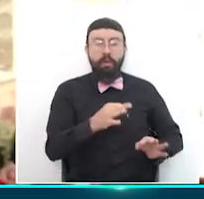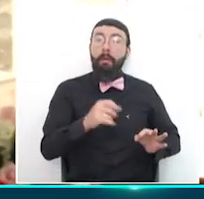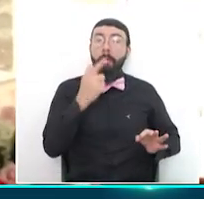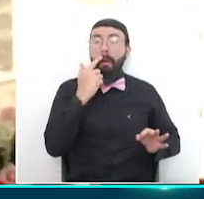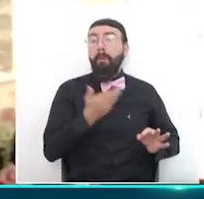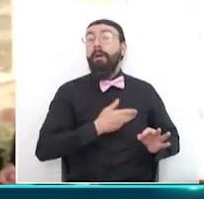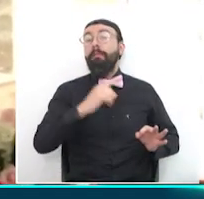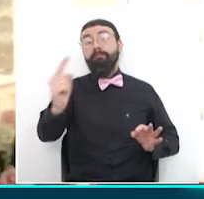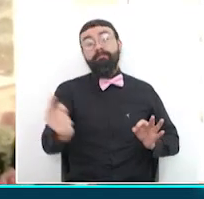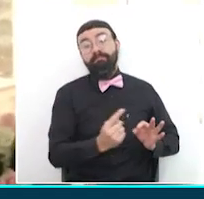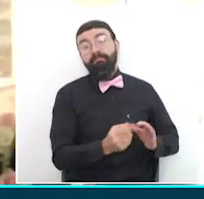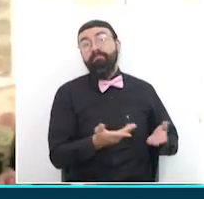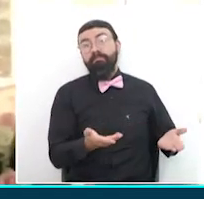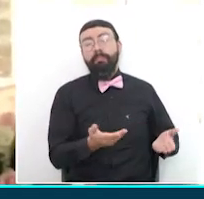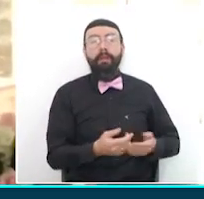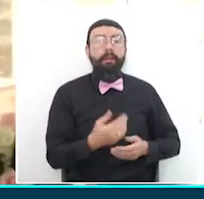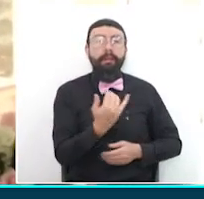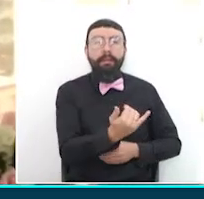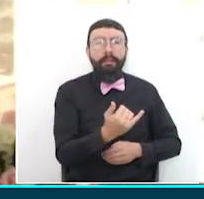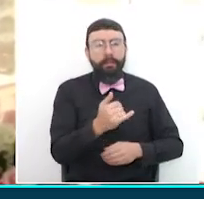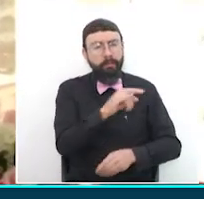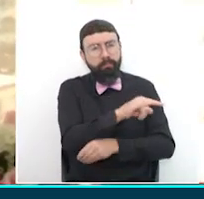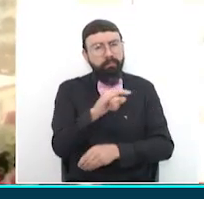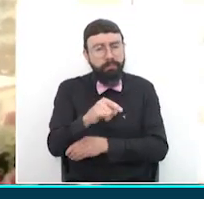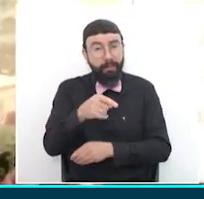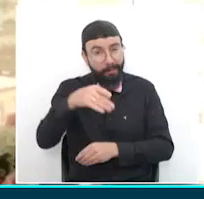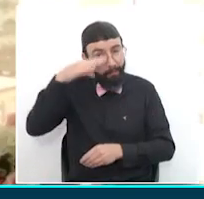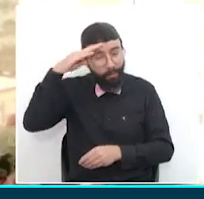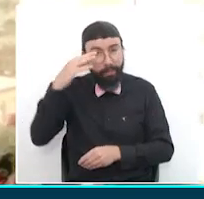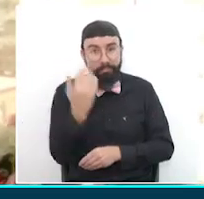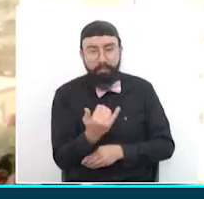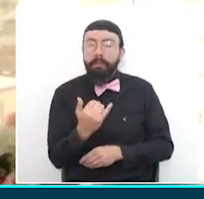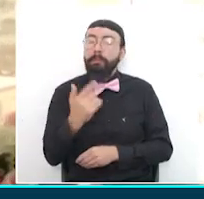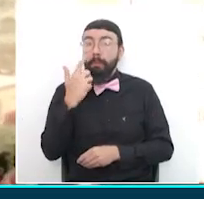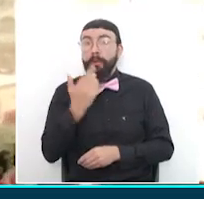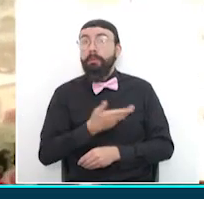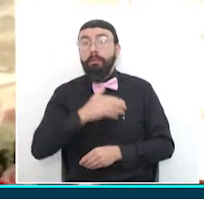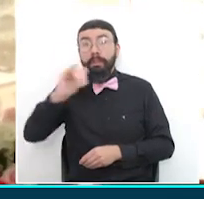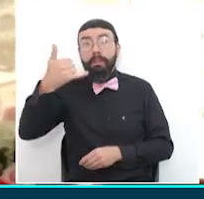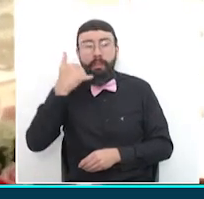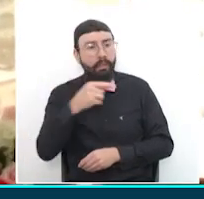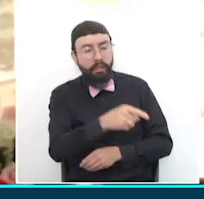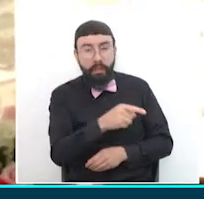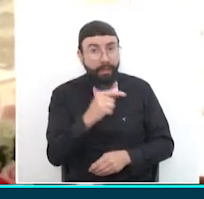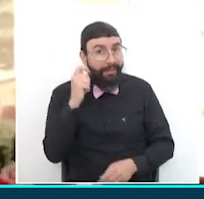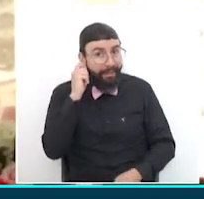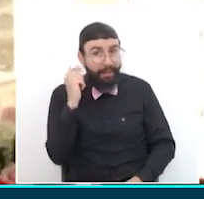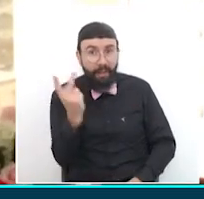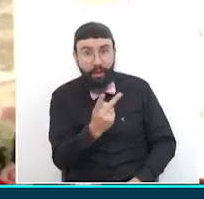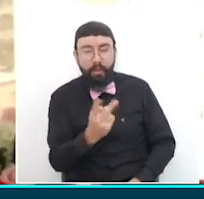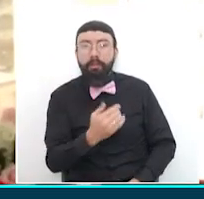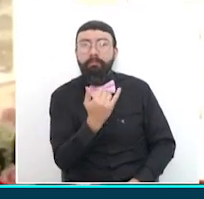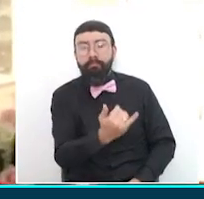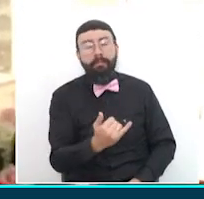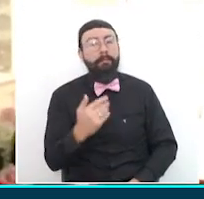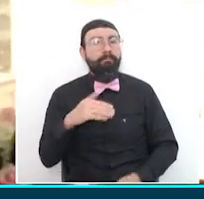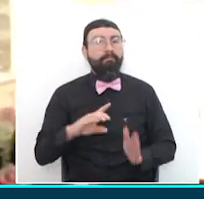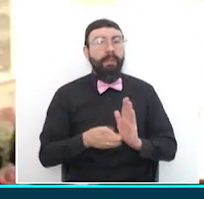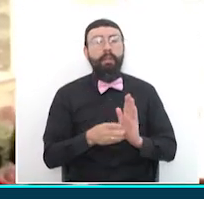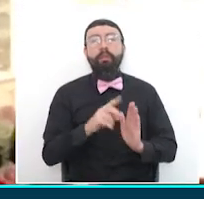a través de los inspectores de policía, llamar a los padres porque ellos estaban, las niñas estaban violando el decreto 226 de